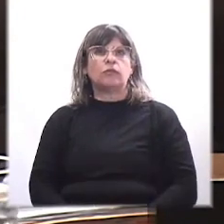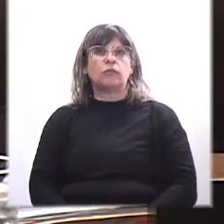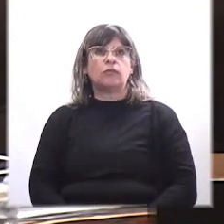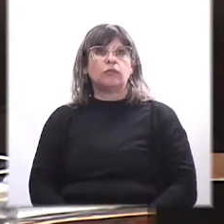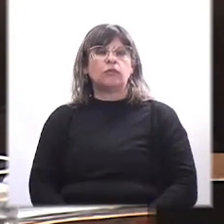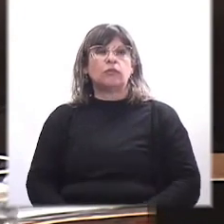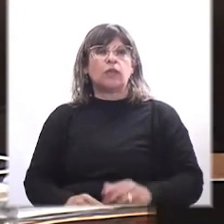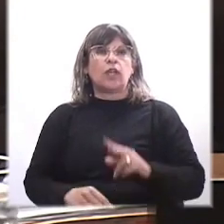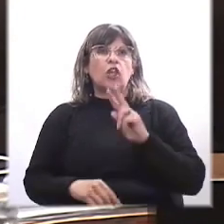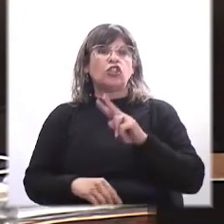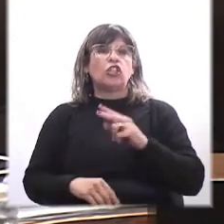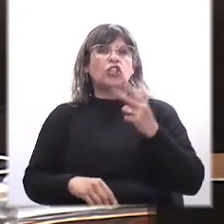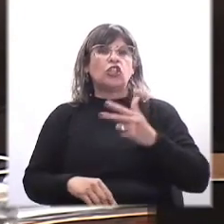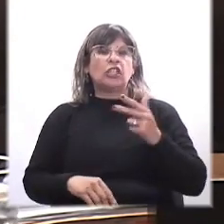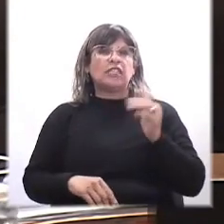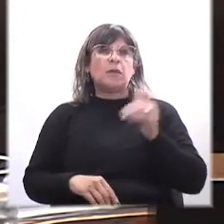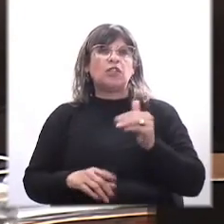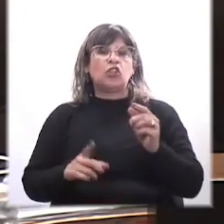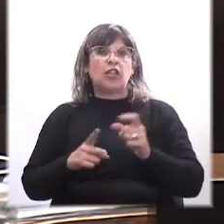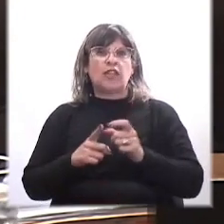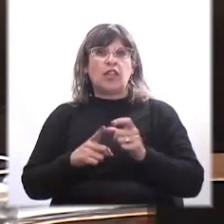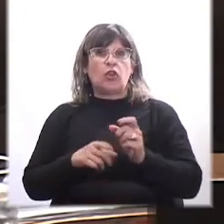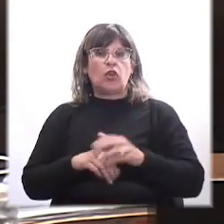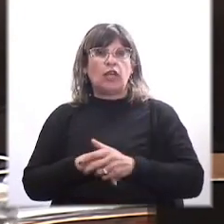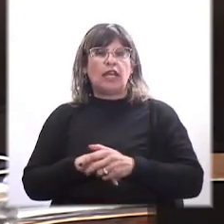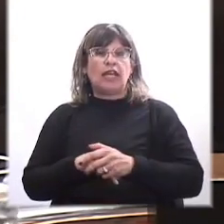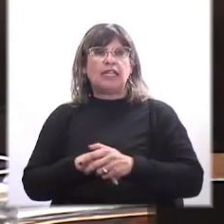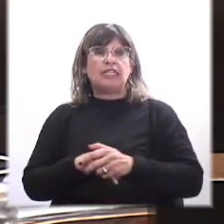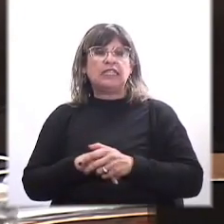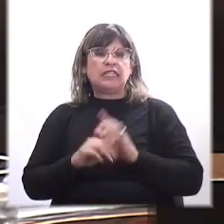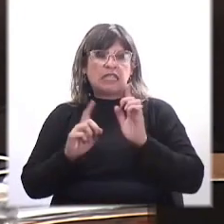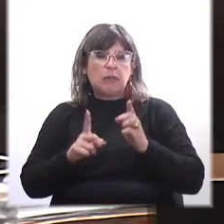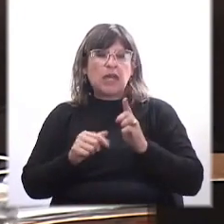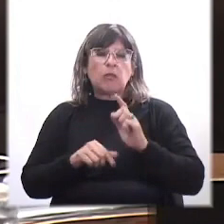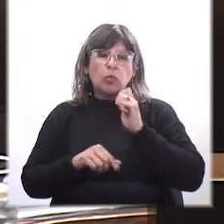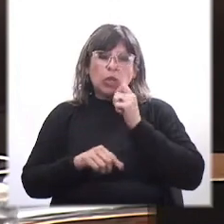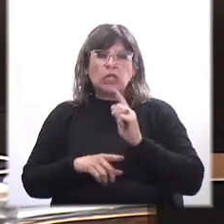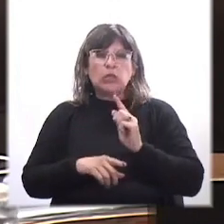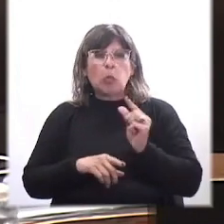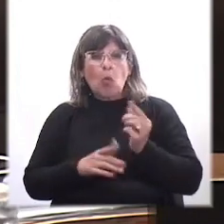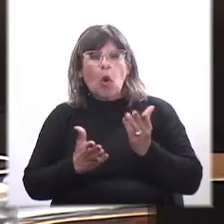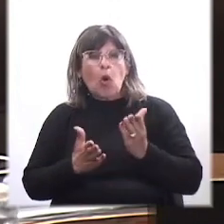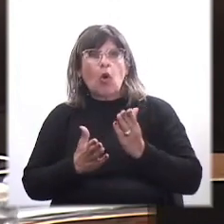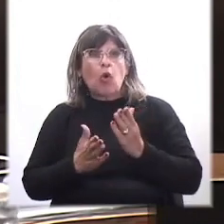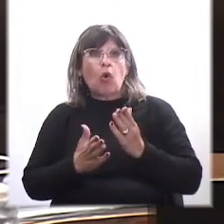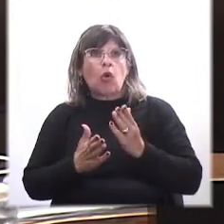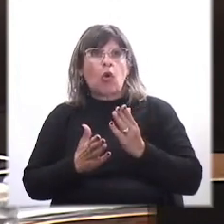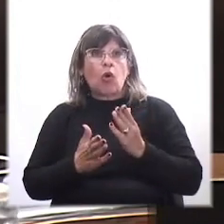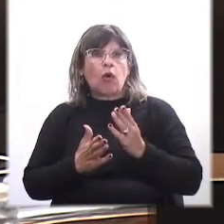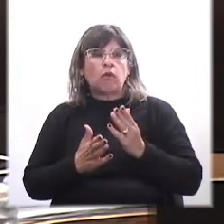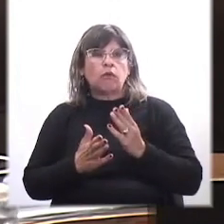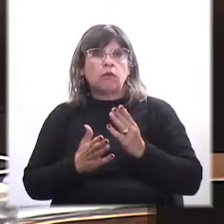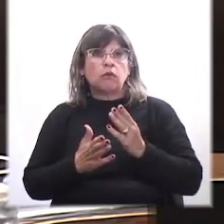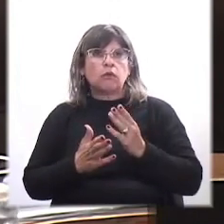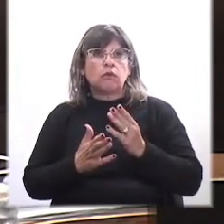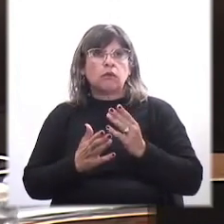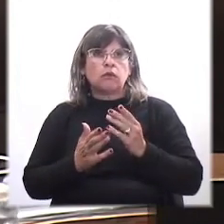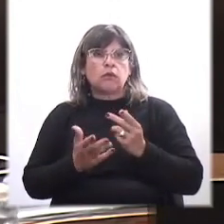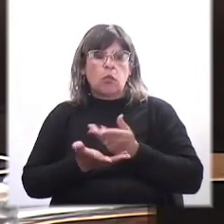son de 213 millones de dólares y nos gustaría también un poco hacer énfasis en cómo